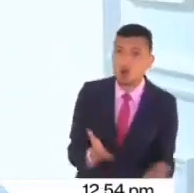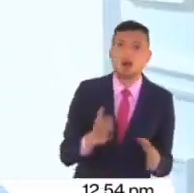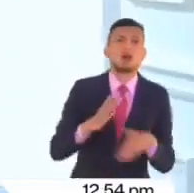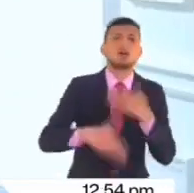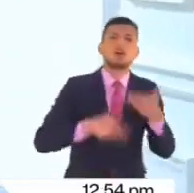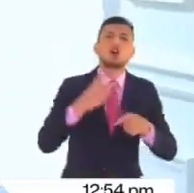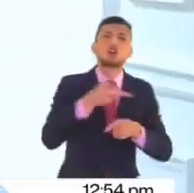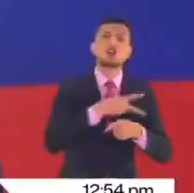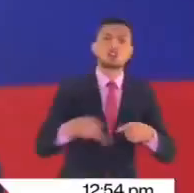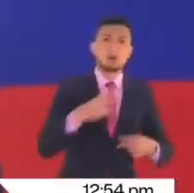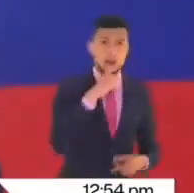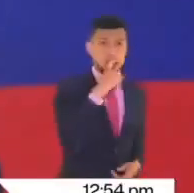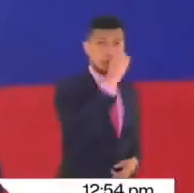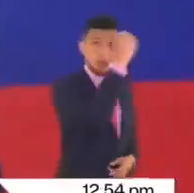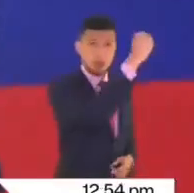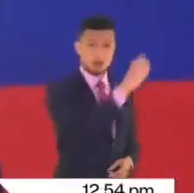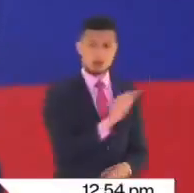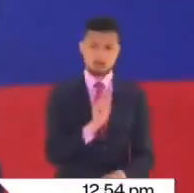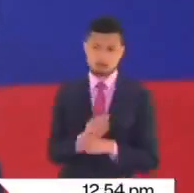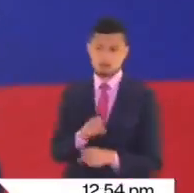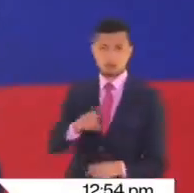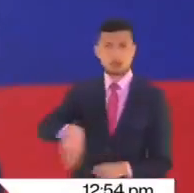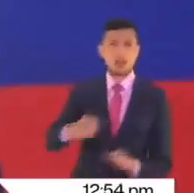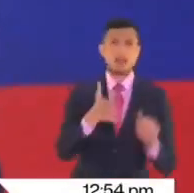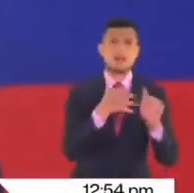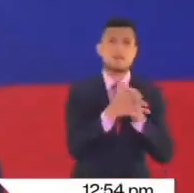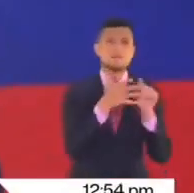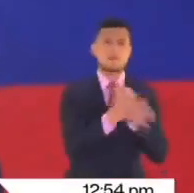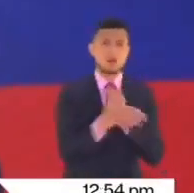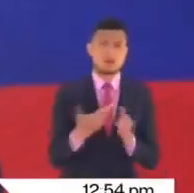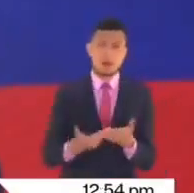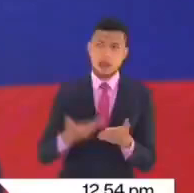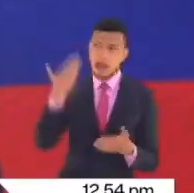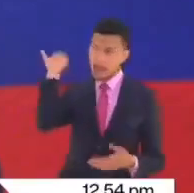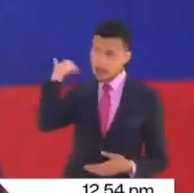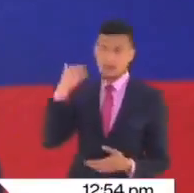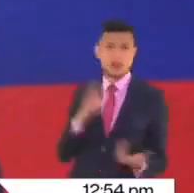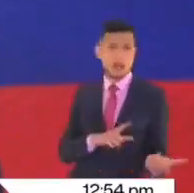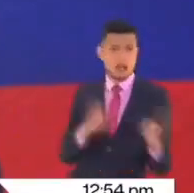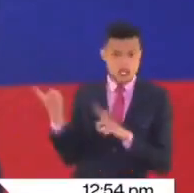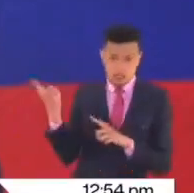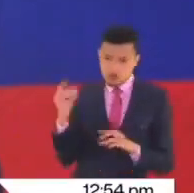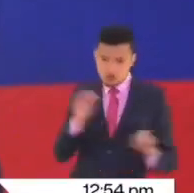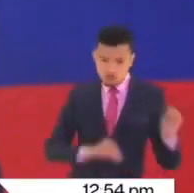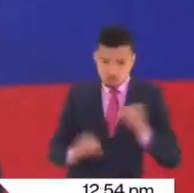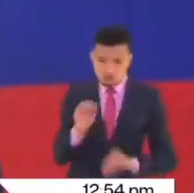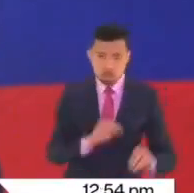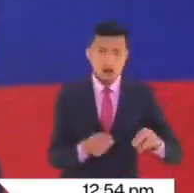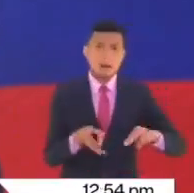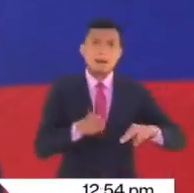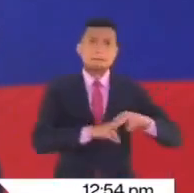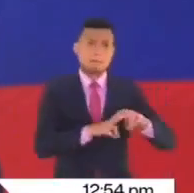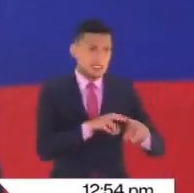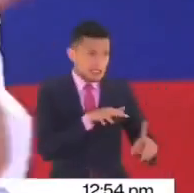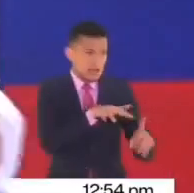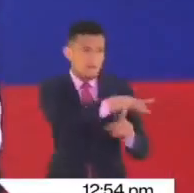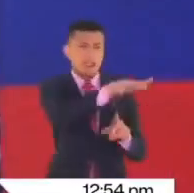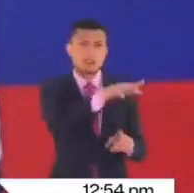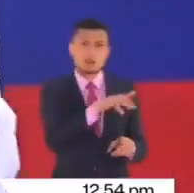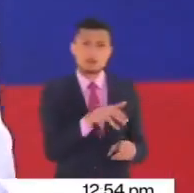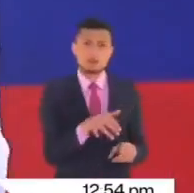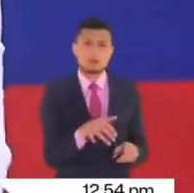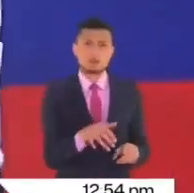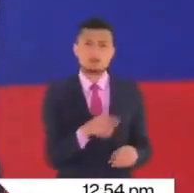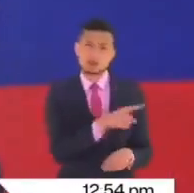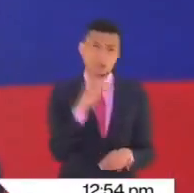después, Nicolás Maduro dice que ustedes tenían ese informe que presentaron desde hace rato y que lo que hicieron fue ponerle picante. ¿Cómo ustedes